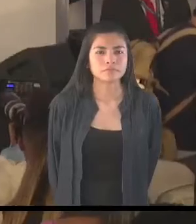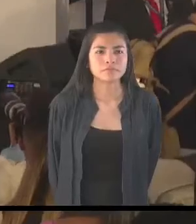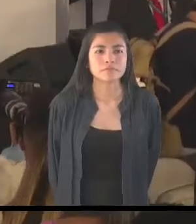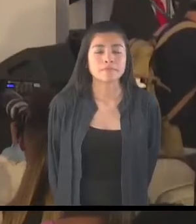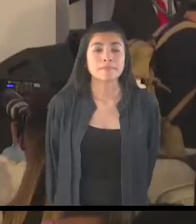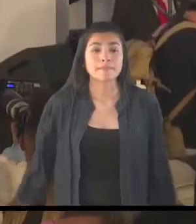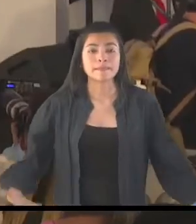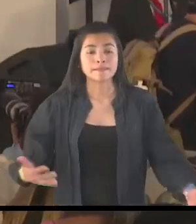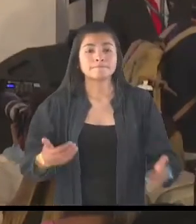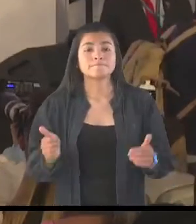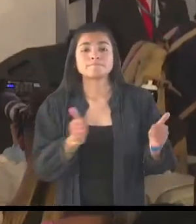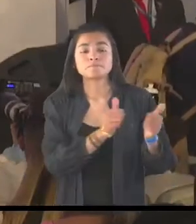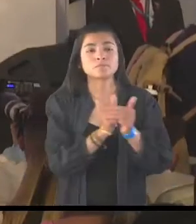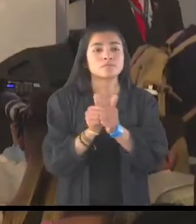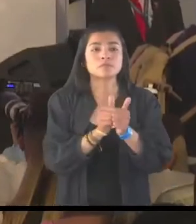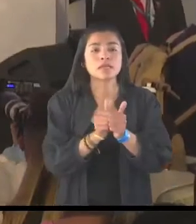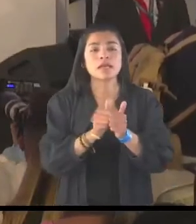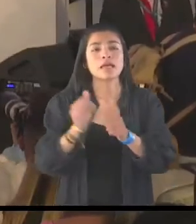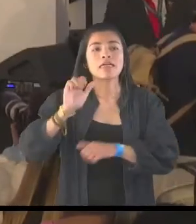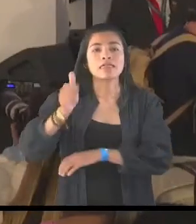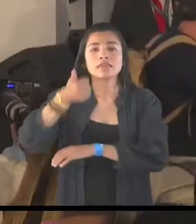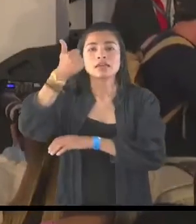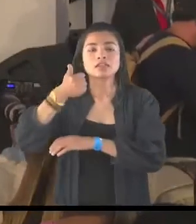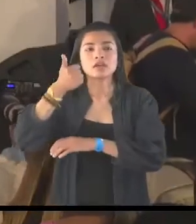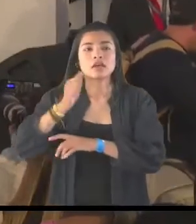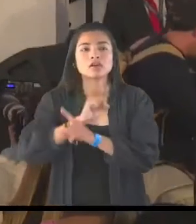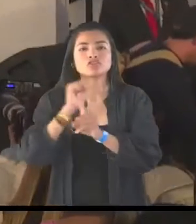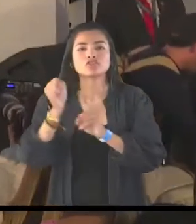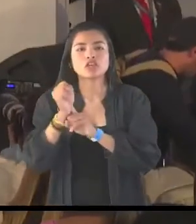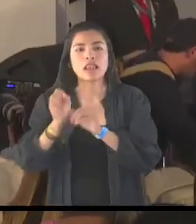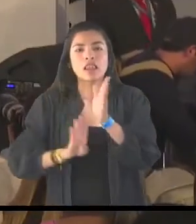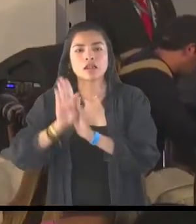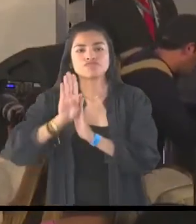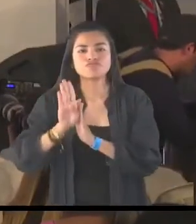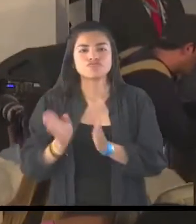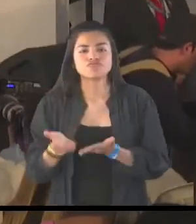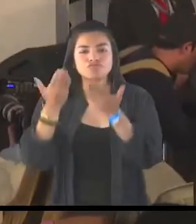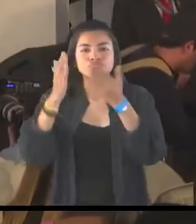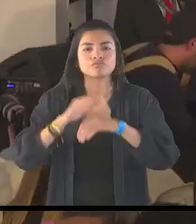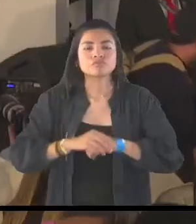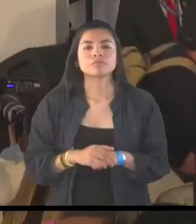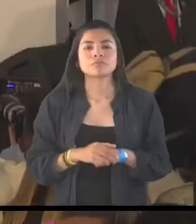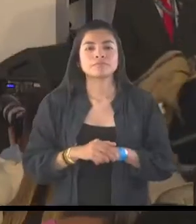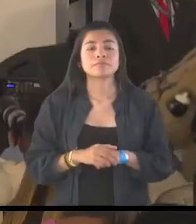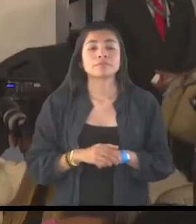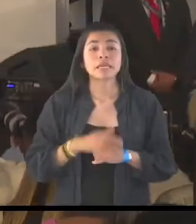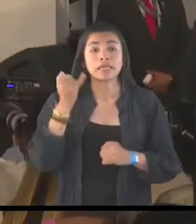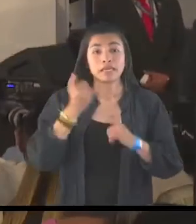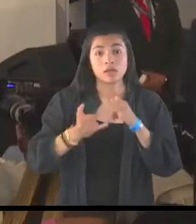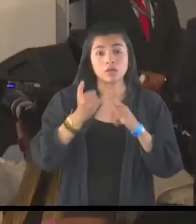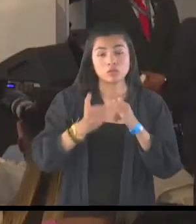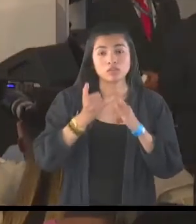Acompaña esta entrega simbólica al director de Prosperidad Social. Y por último, a manera simbólica, la señora